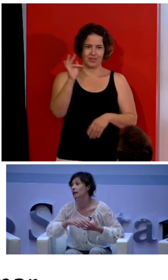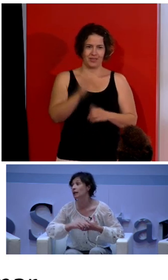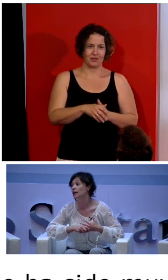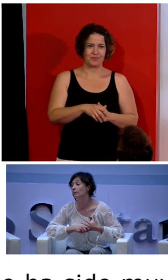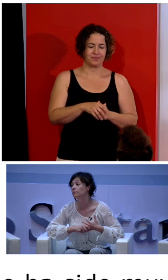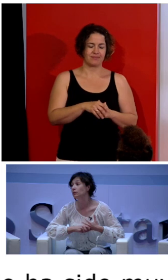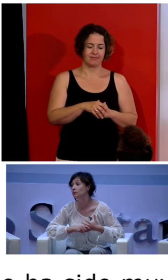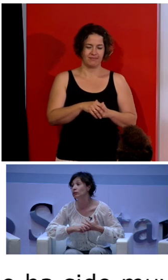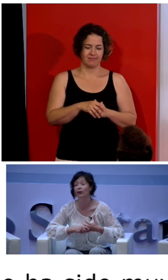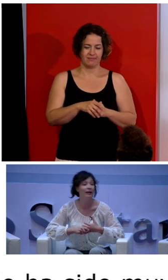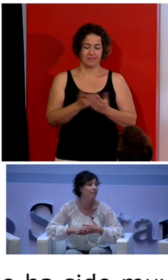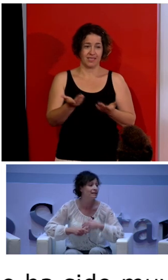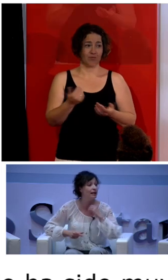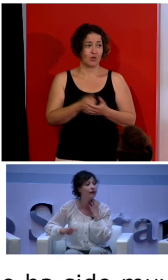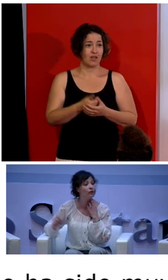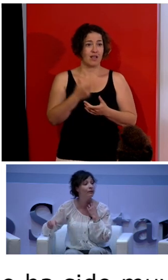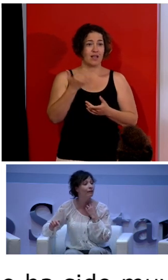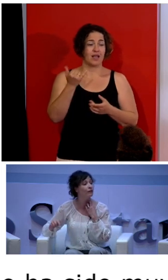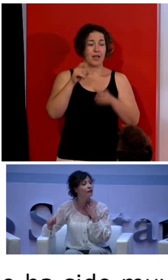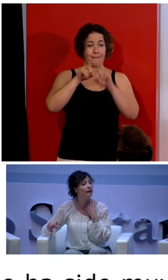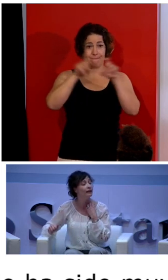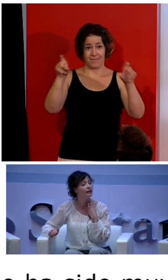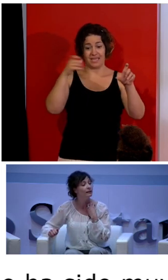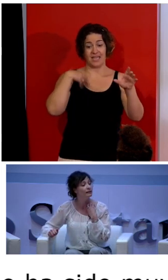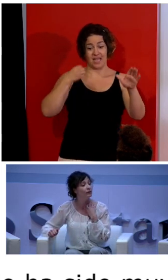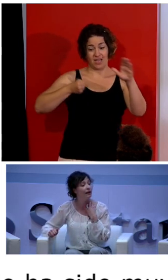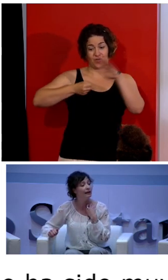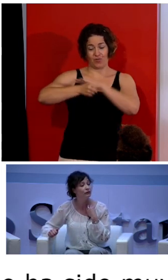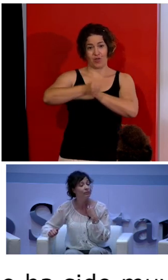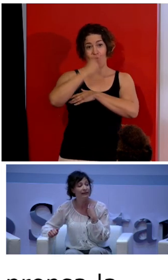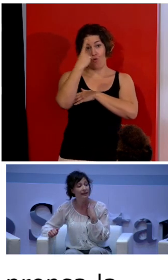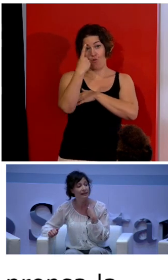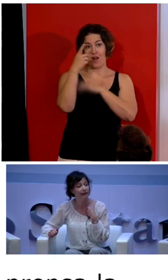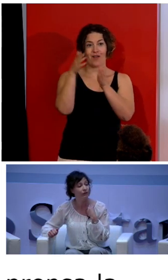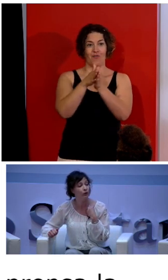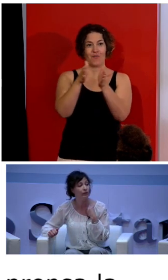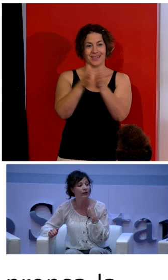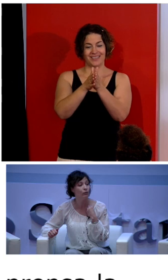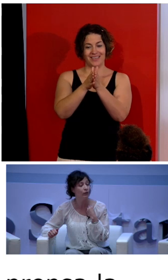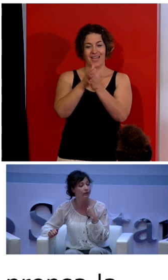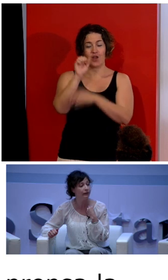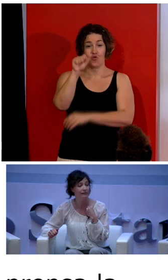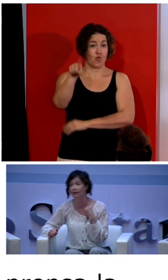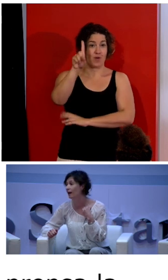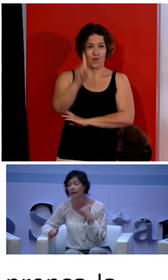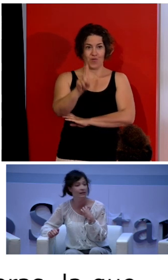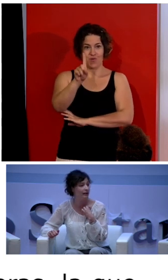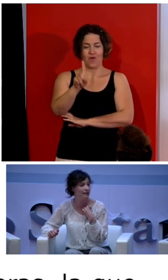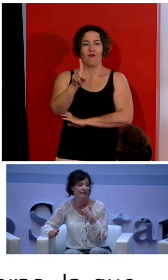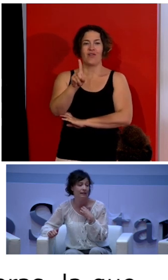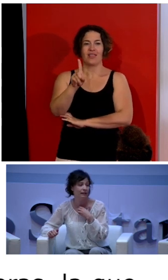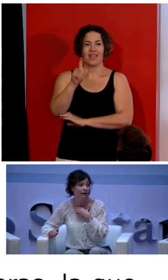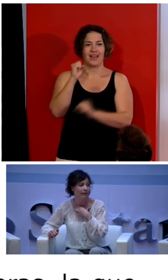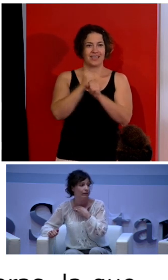tenéis, bueno, pues salió ya en prensa la incorporación de una de las compañeras, la que fue el número uno de las trabajadoras, que